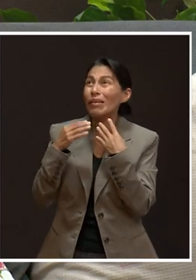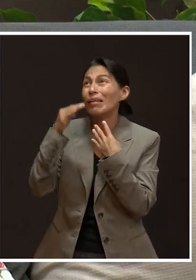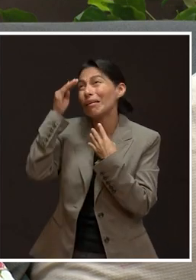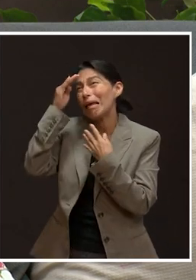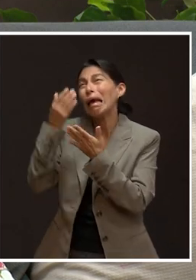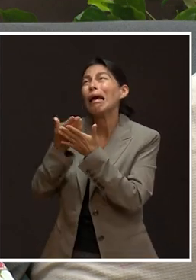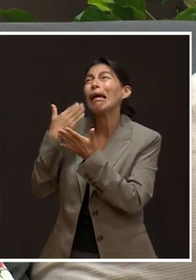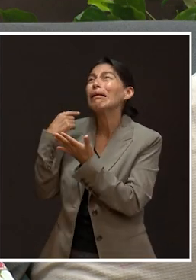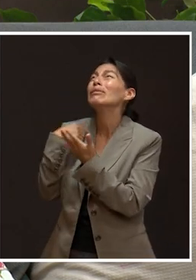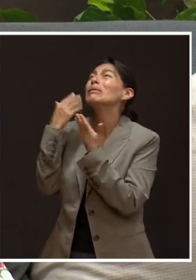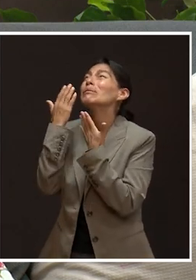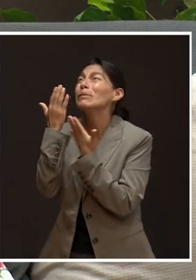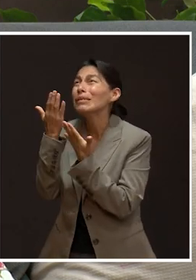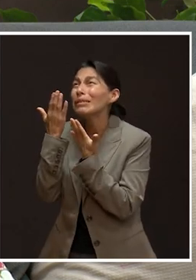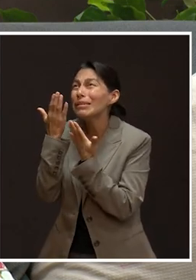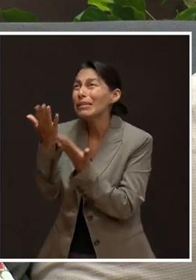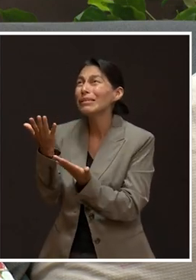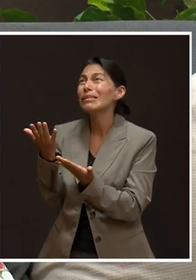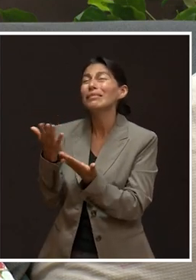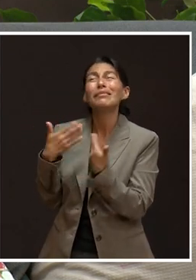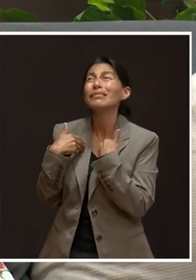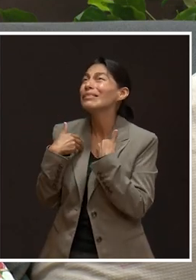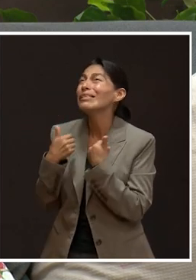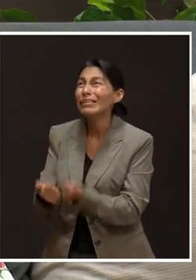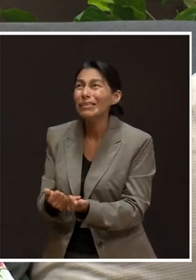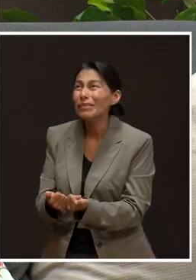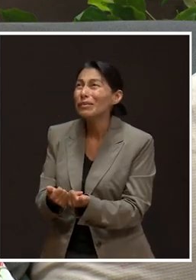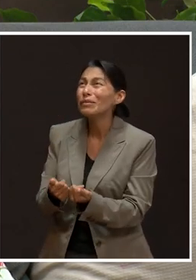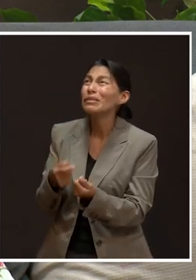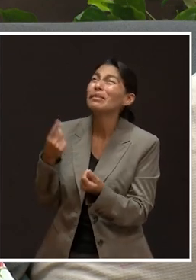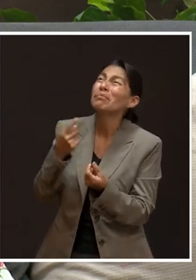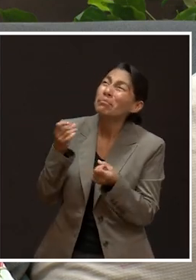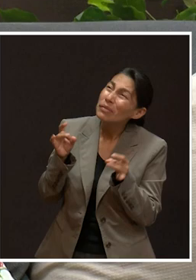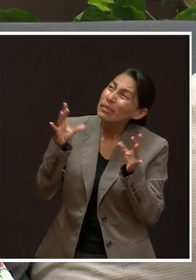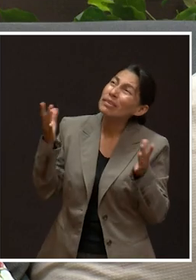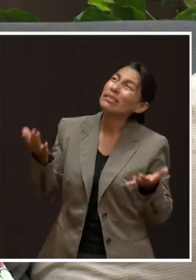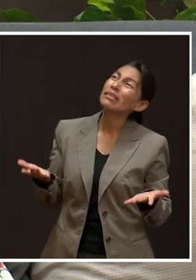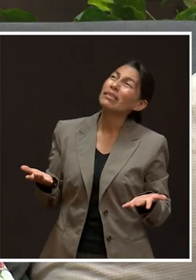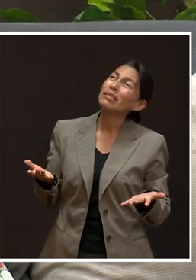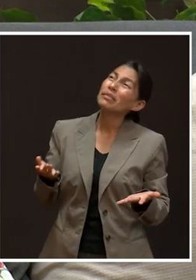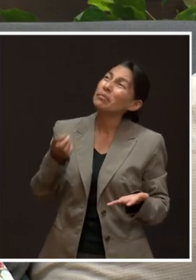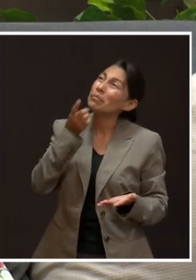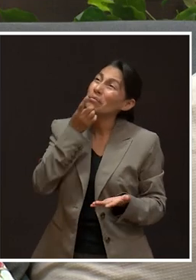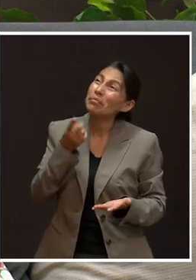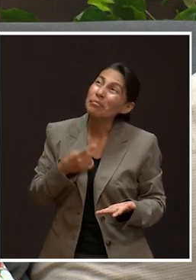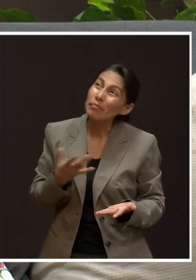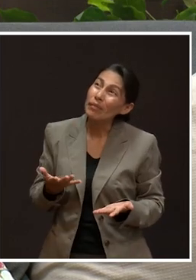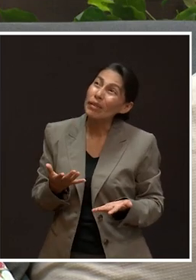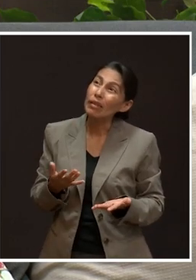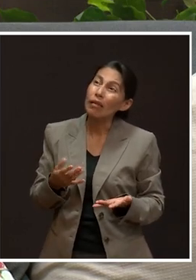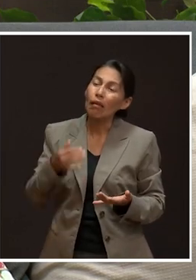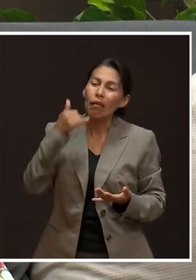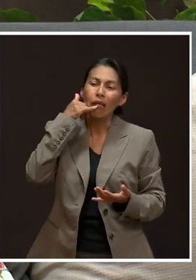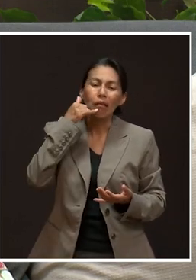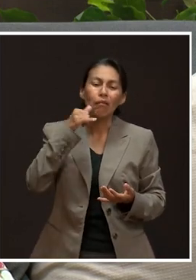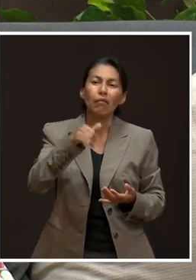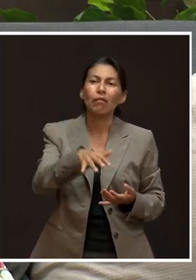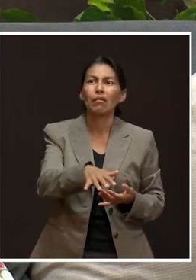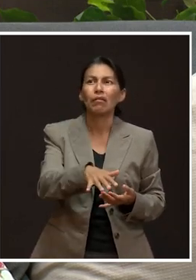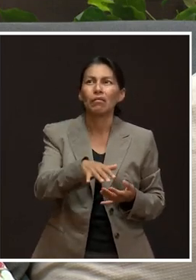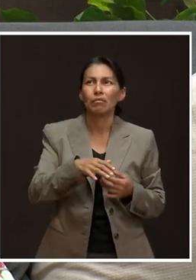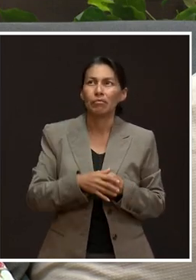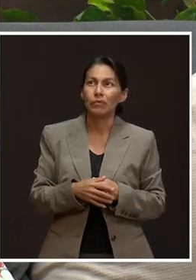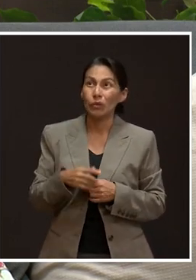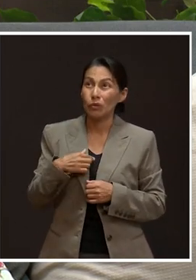algo que yo te había pedido, y por, no, no, no entiendo por qué no, que al caso es que, pues, dejé mi celular, y